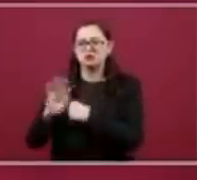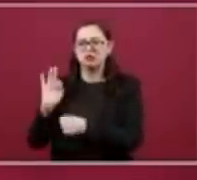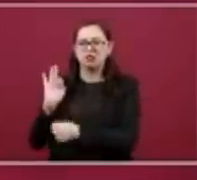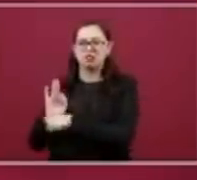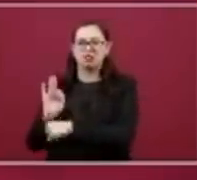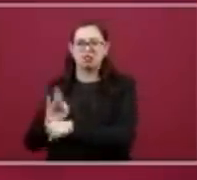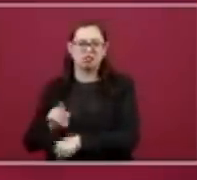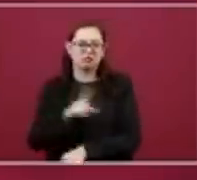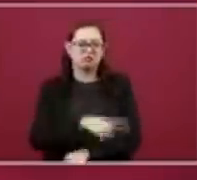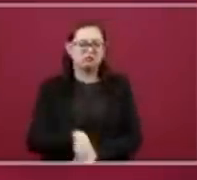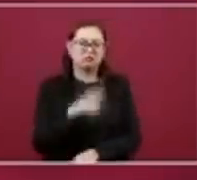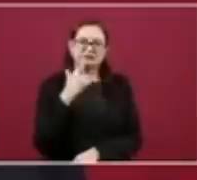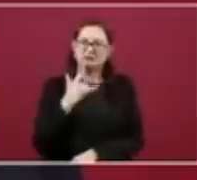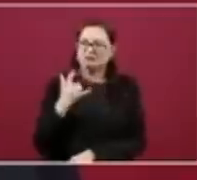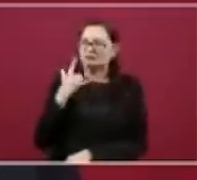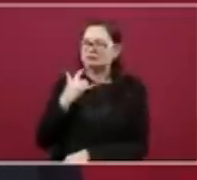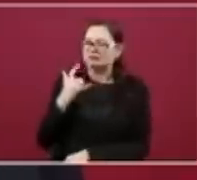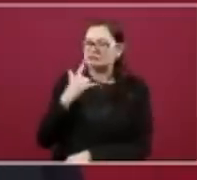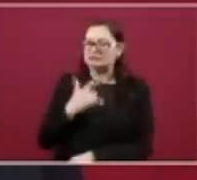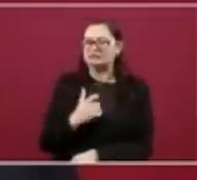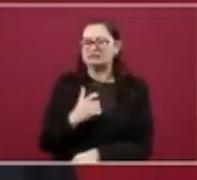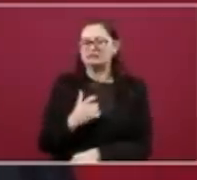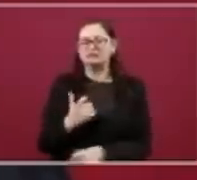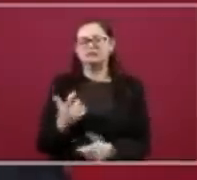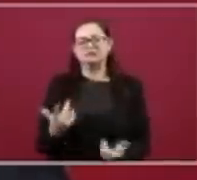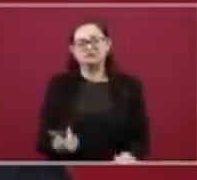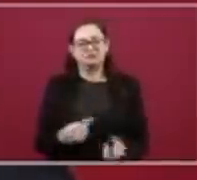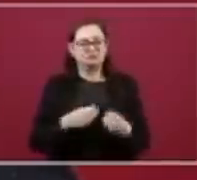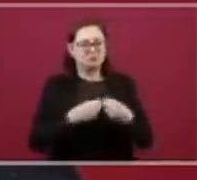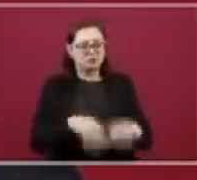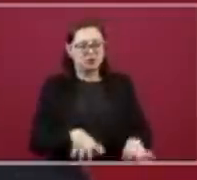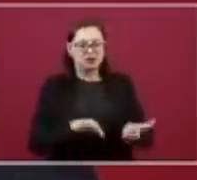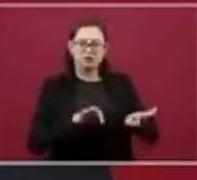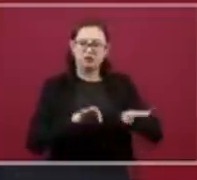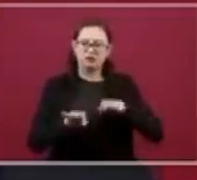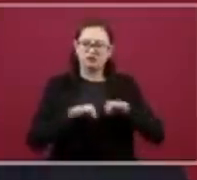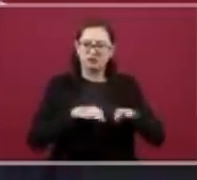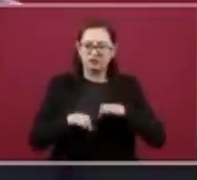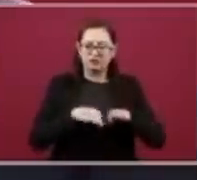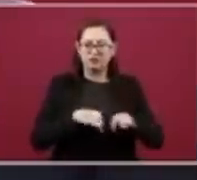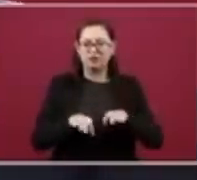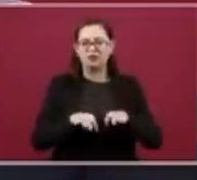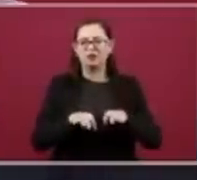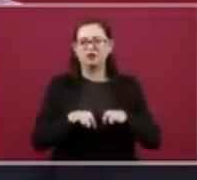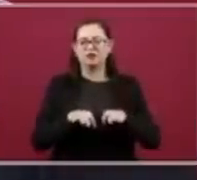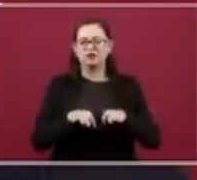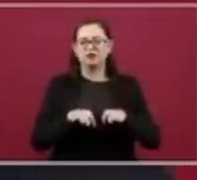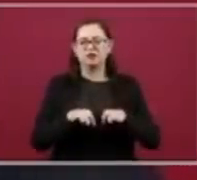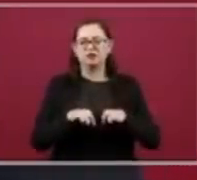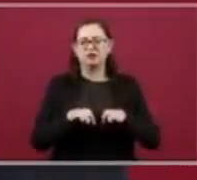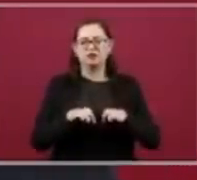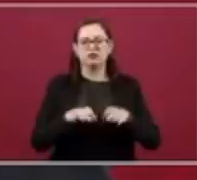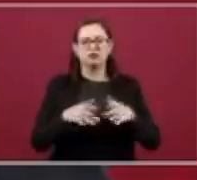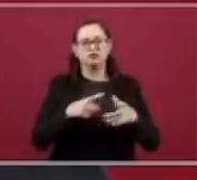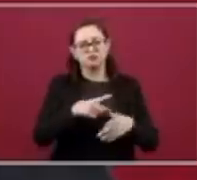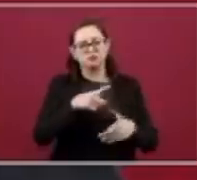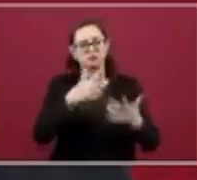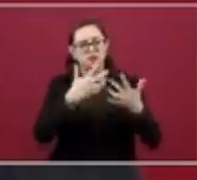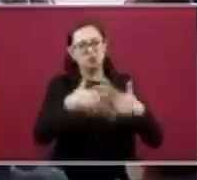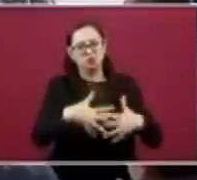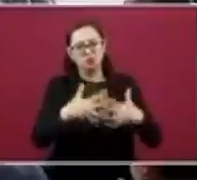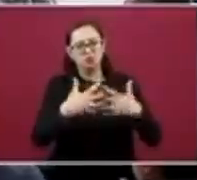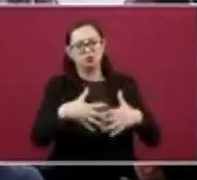Y esto significó pérdidas de empleo, cierres de plantas,